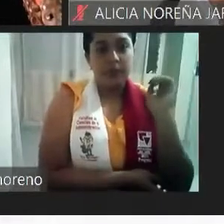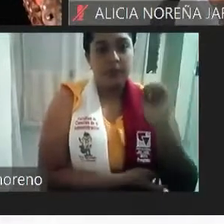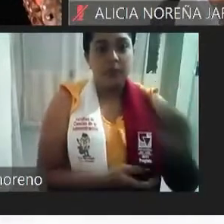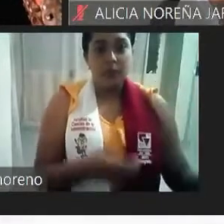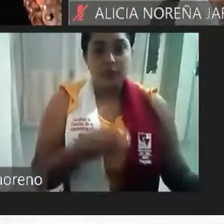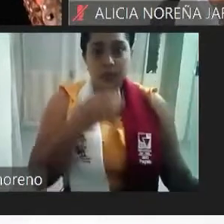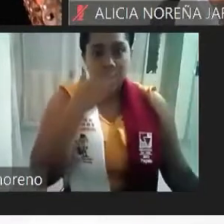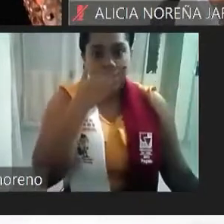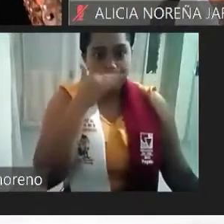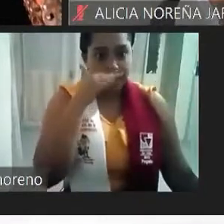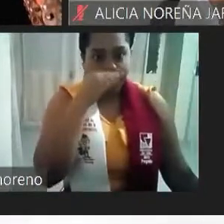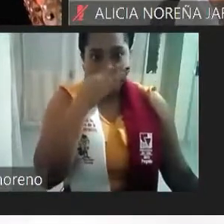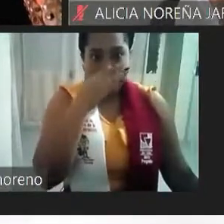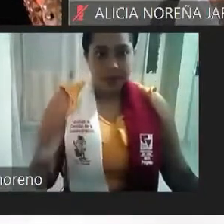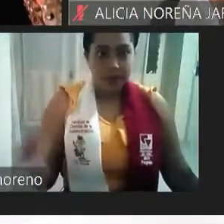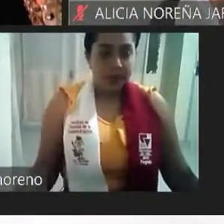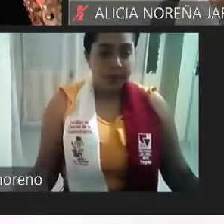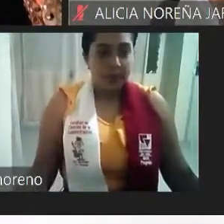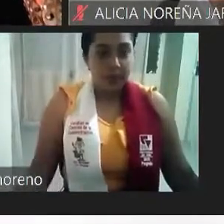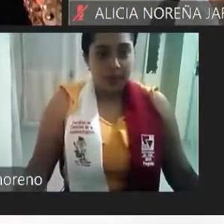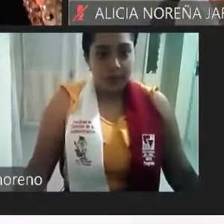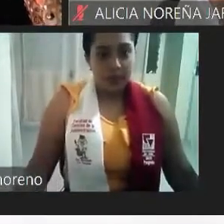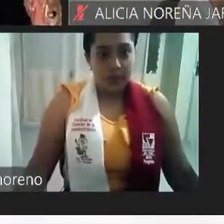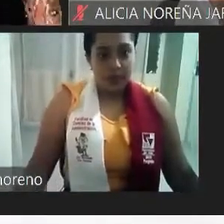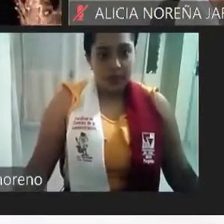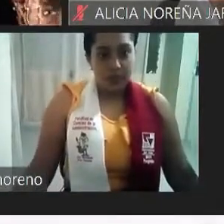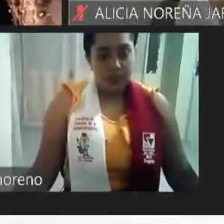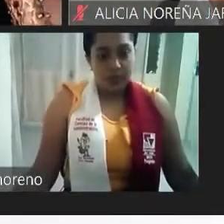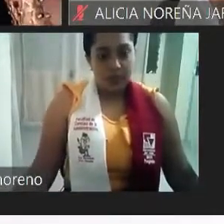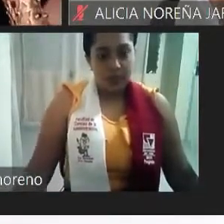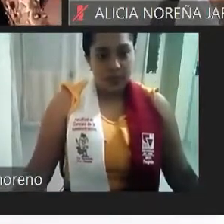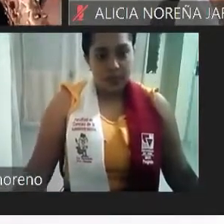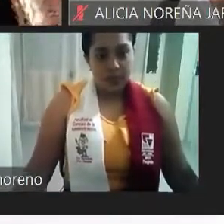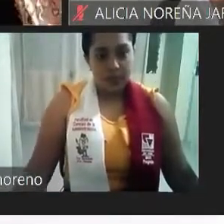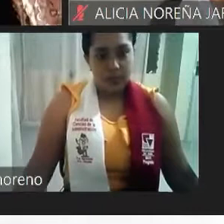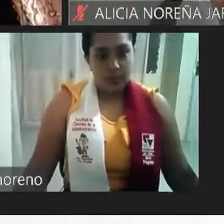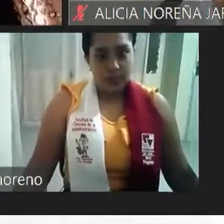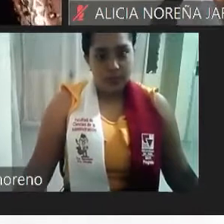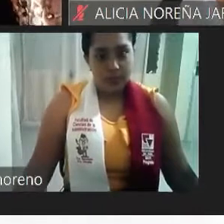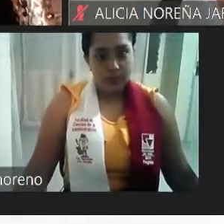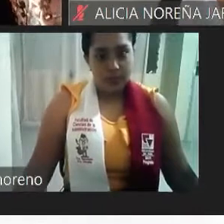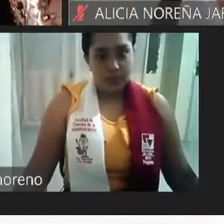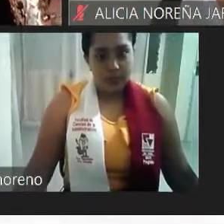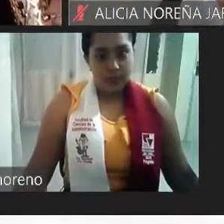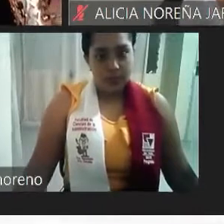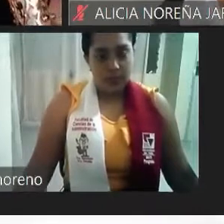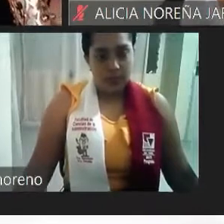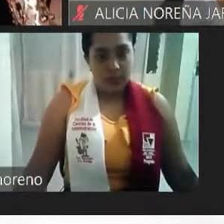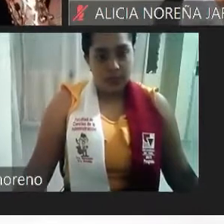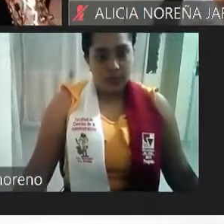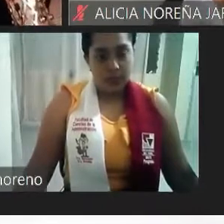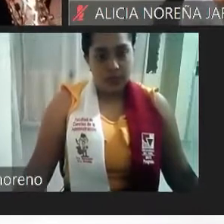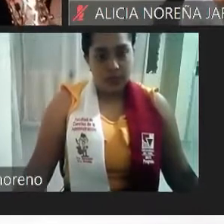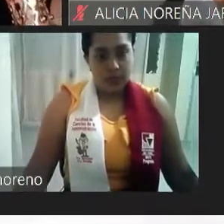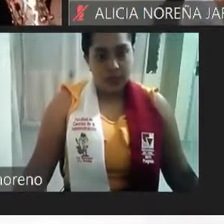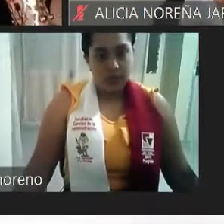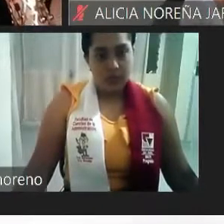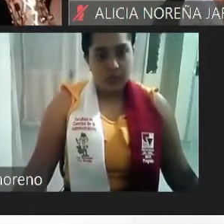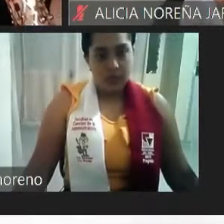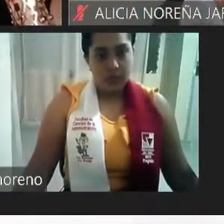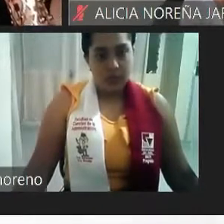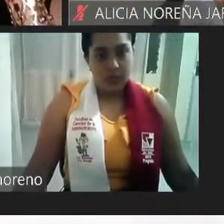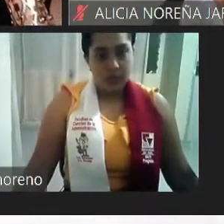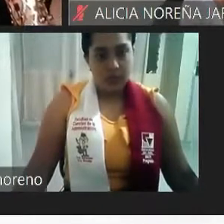profesor Norberto Urrutia Cobo. El señor director de la sede de Buga, profesor Juan